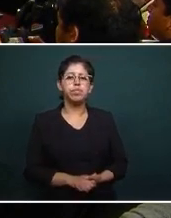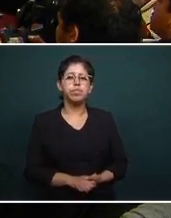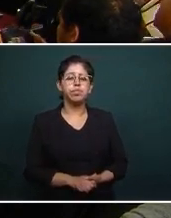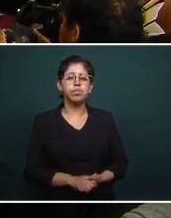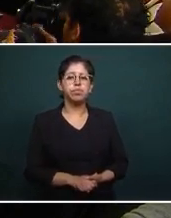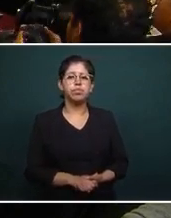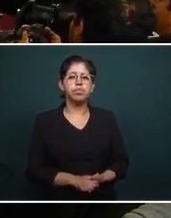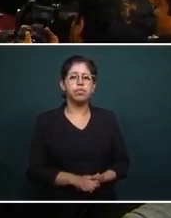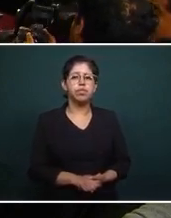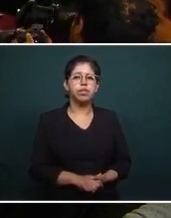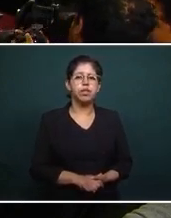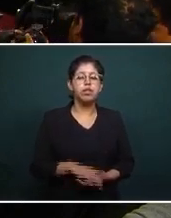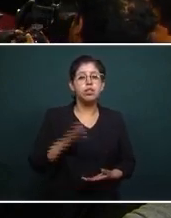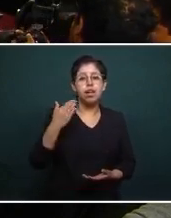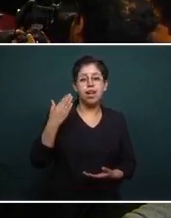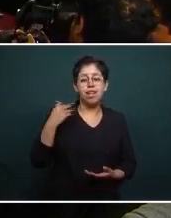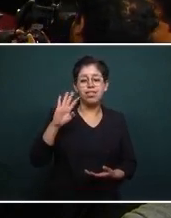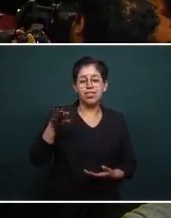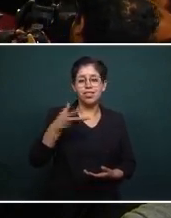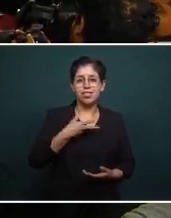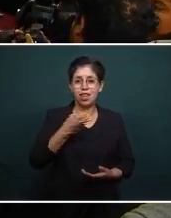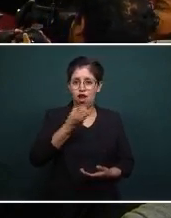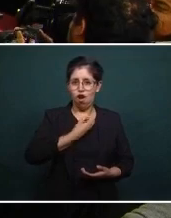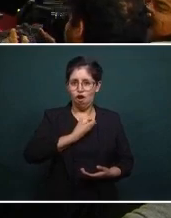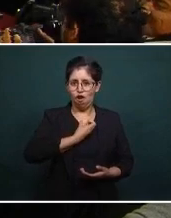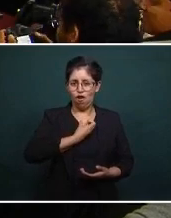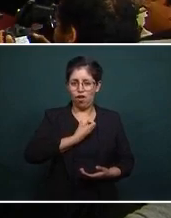bajamos en oro, pero